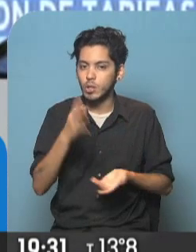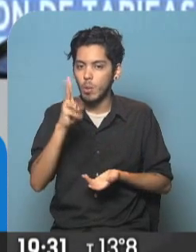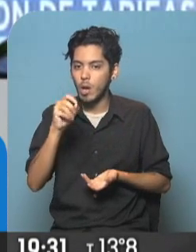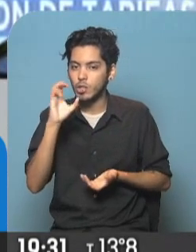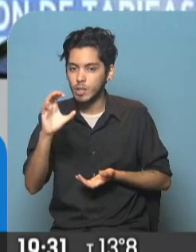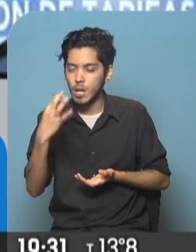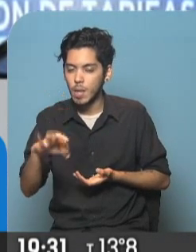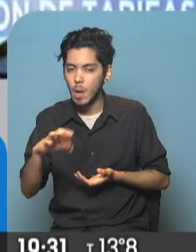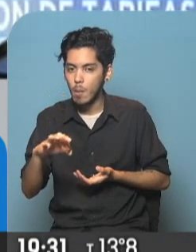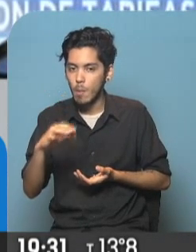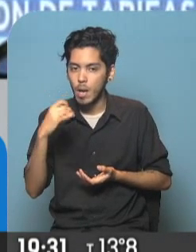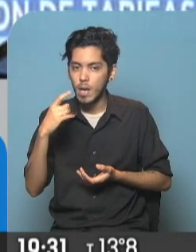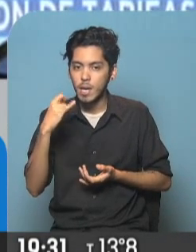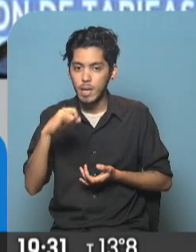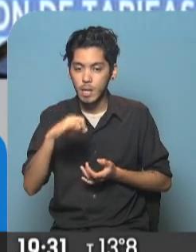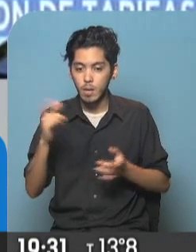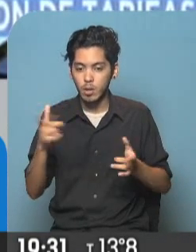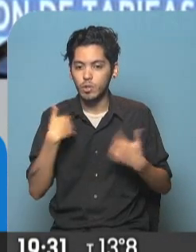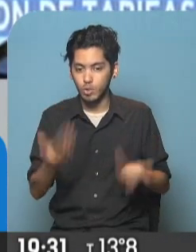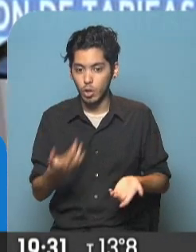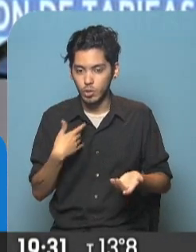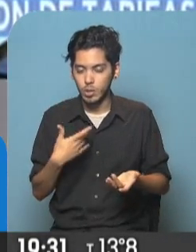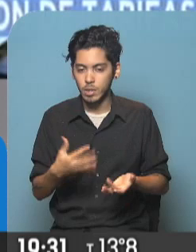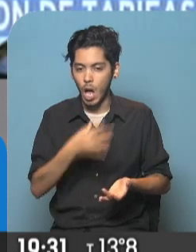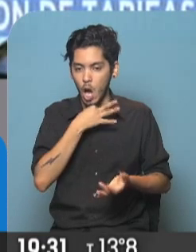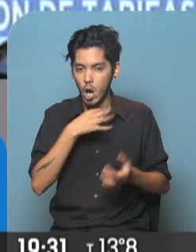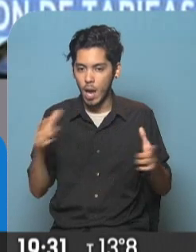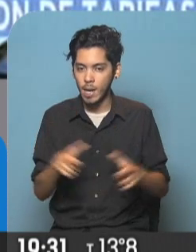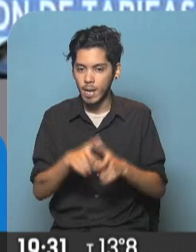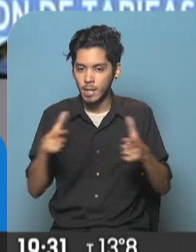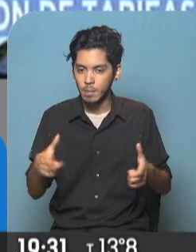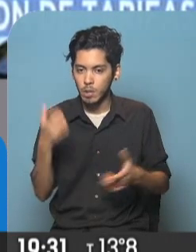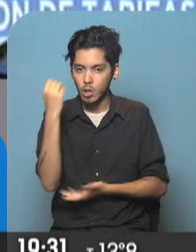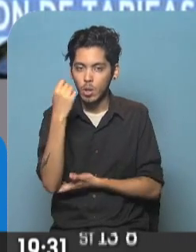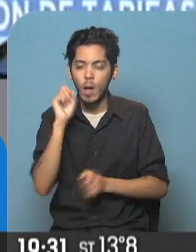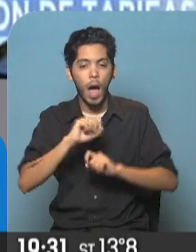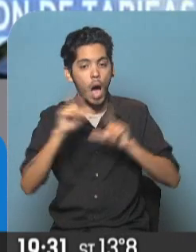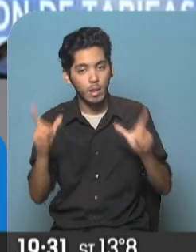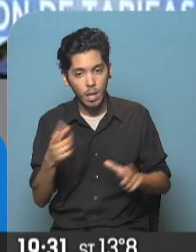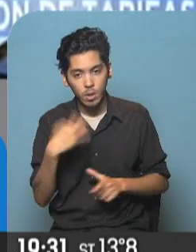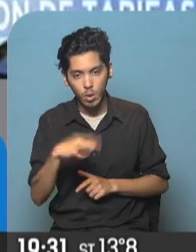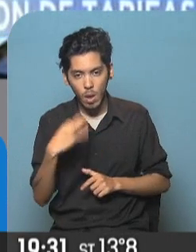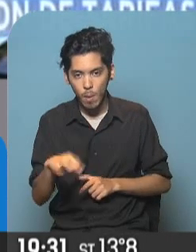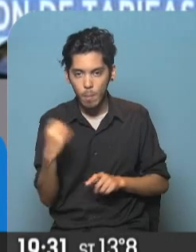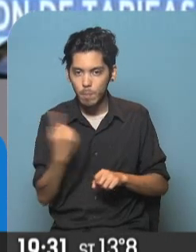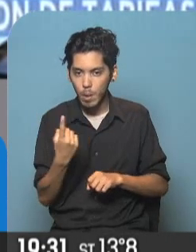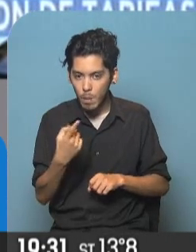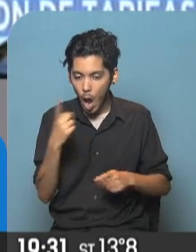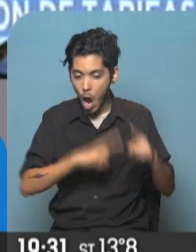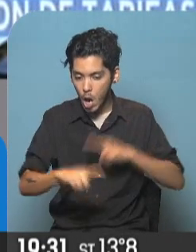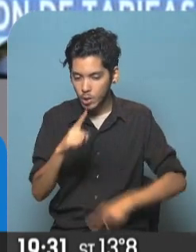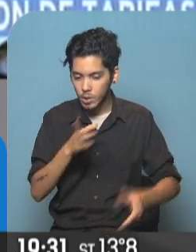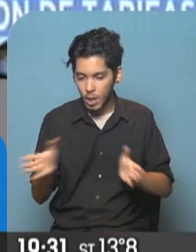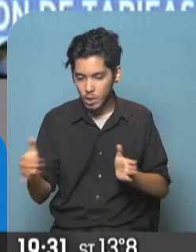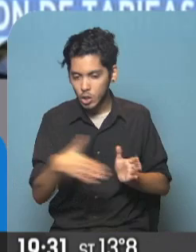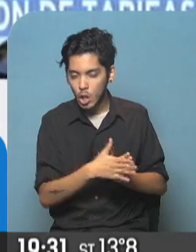y eso termina ahogando el crecimiento económico por lo tanto hay que estar muy atentos a esta está coordinación que tiene